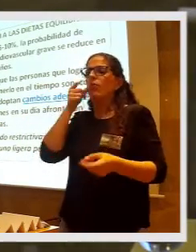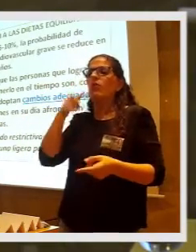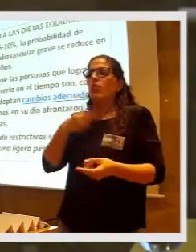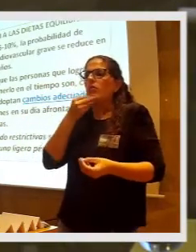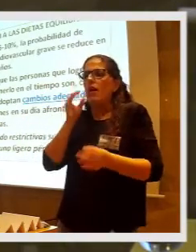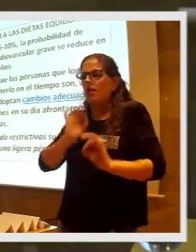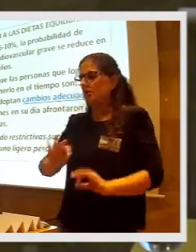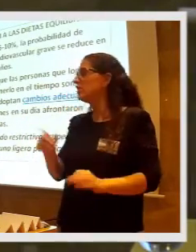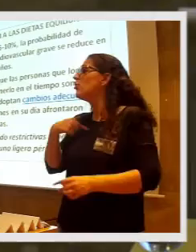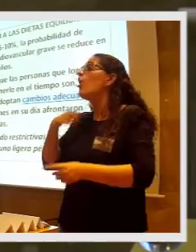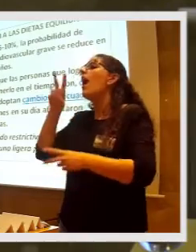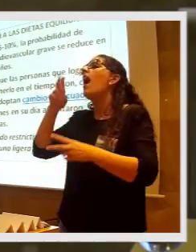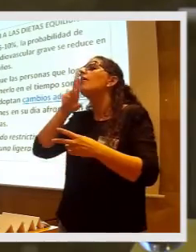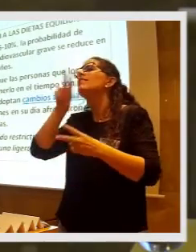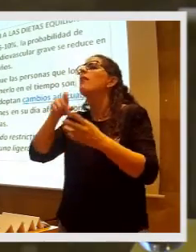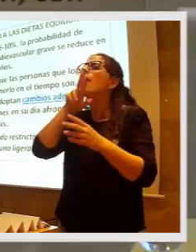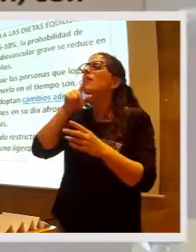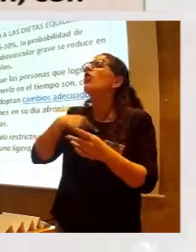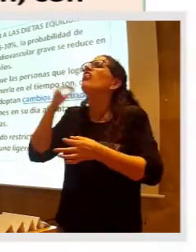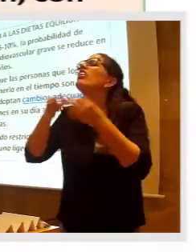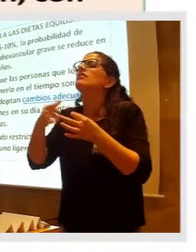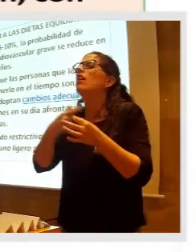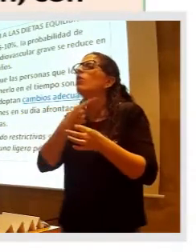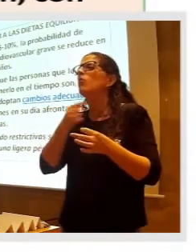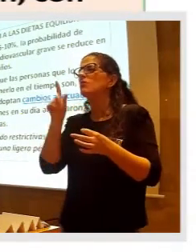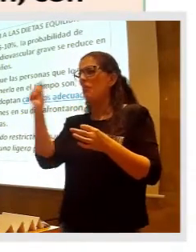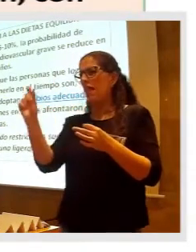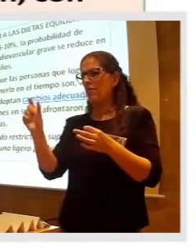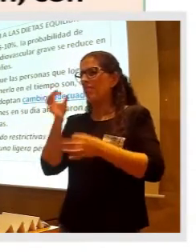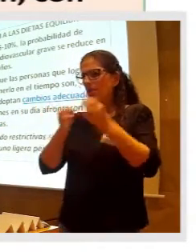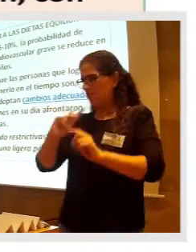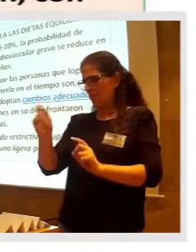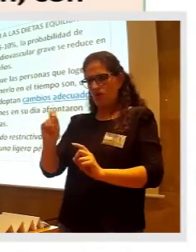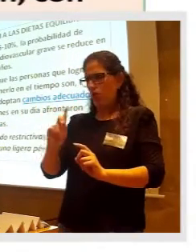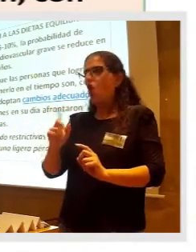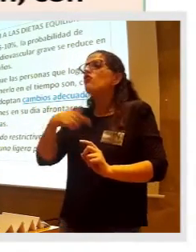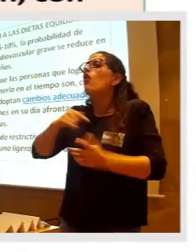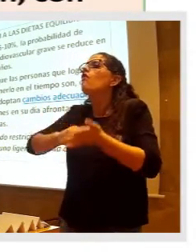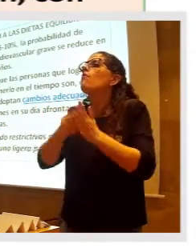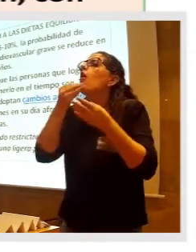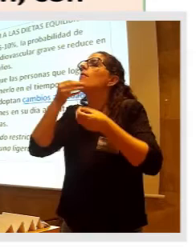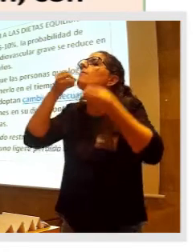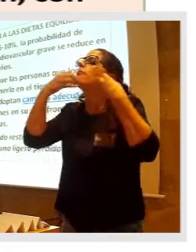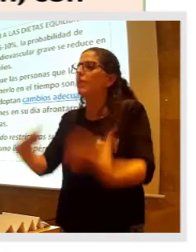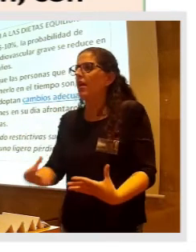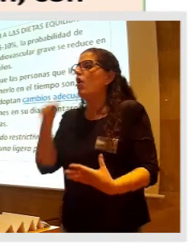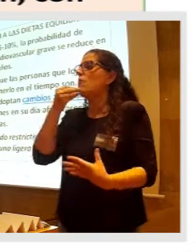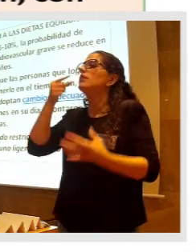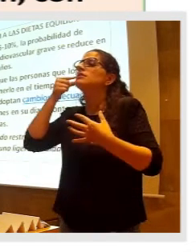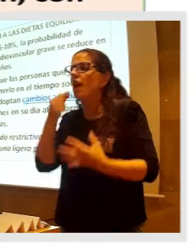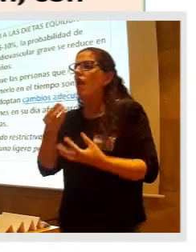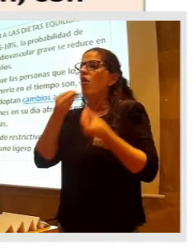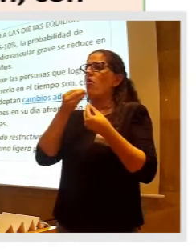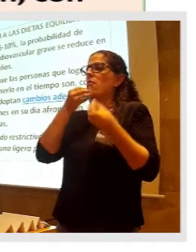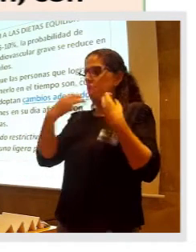hablar demasiado de dieta, sino de cambiar nuestra forma de comer, cambiar nuestro estilo de vida, porque es lo más importante. Y